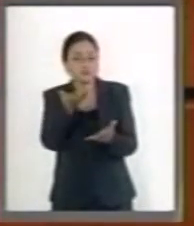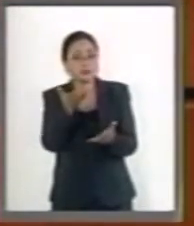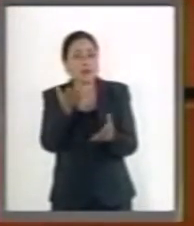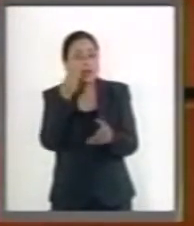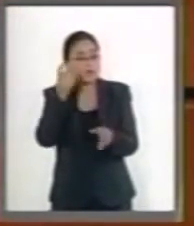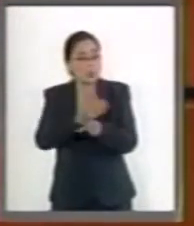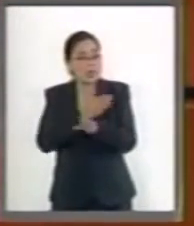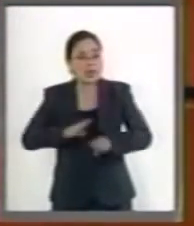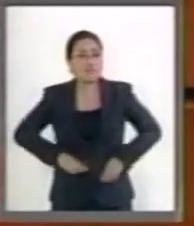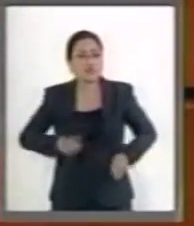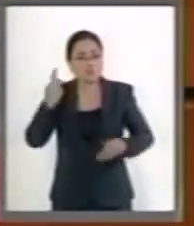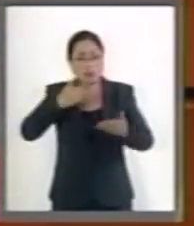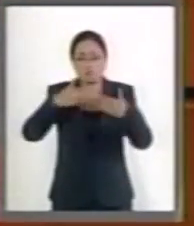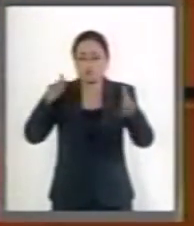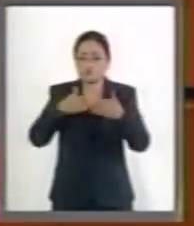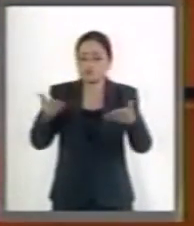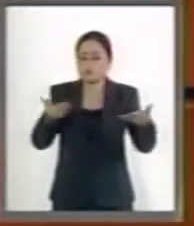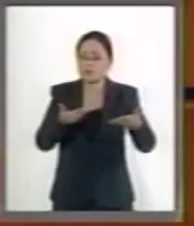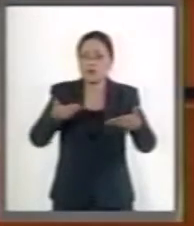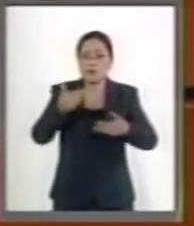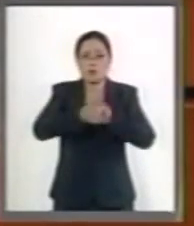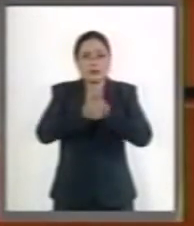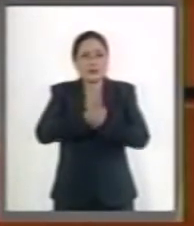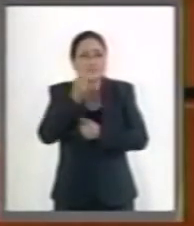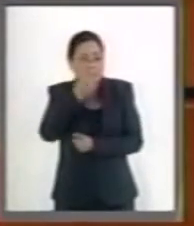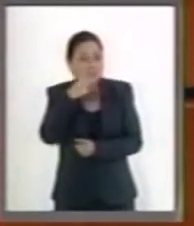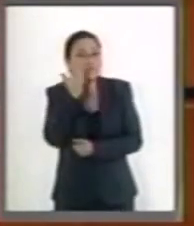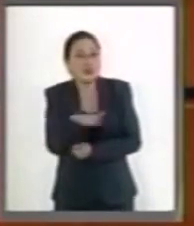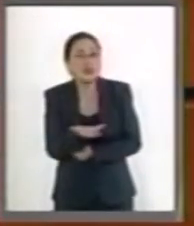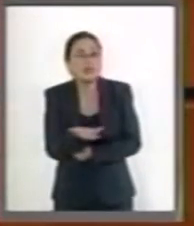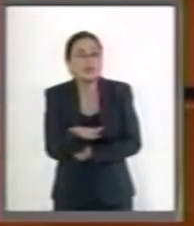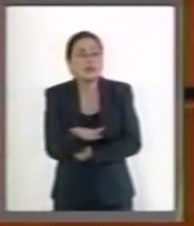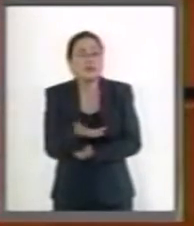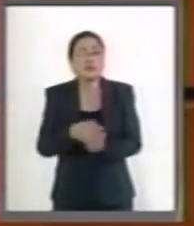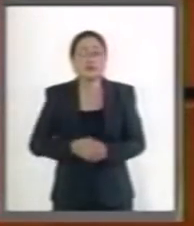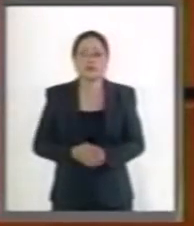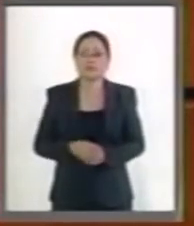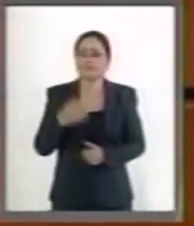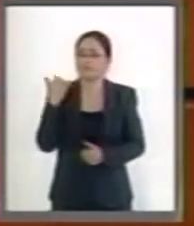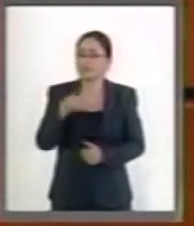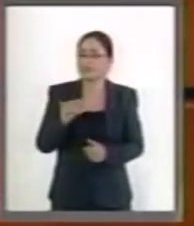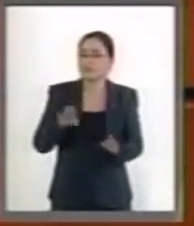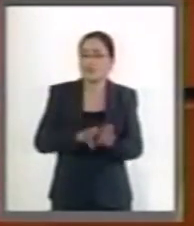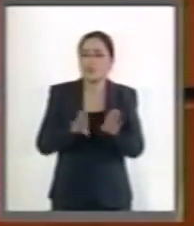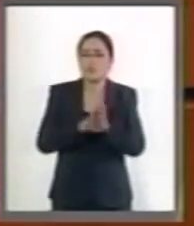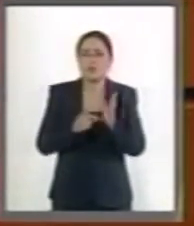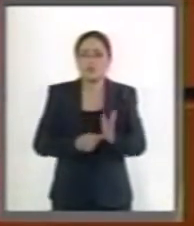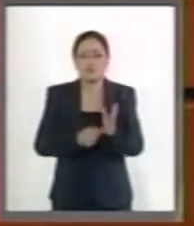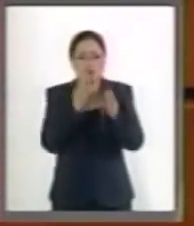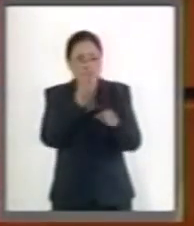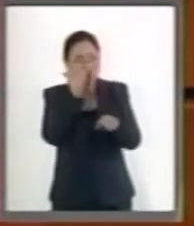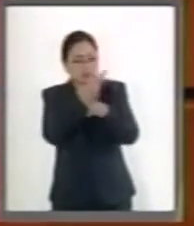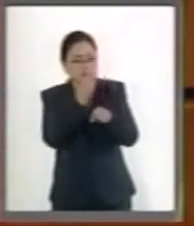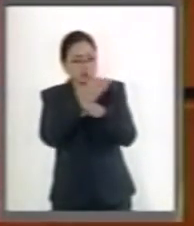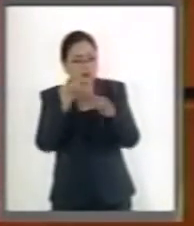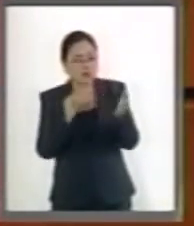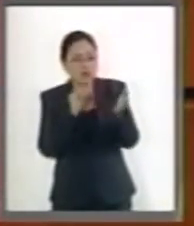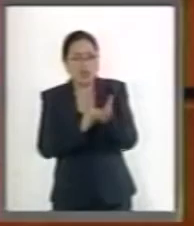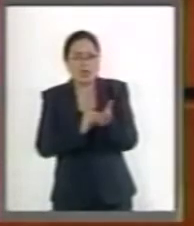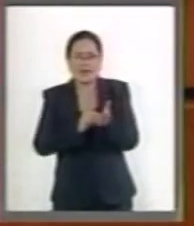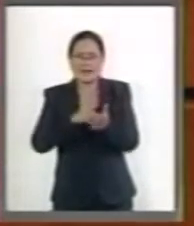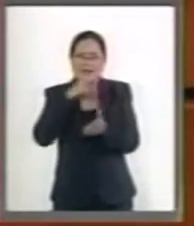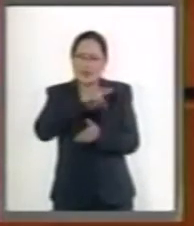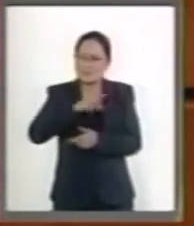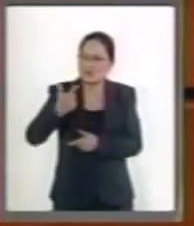beneficios del mercado abierto? Paradójicamente, vamos a tener por estas medidas un aumento